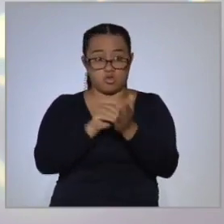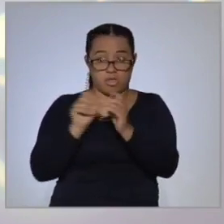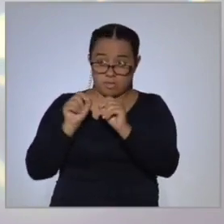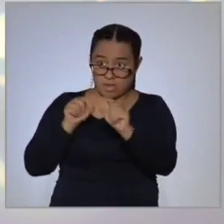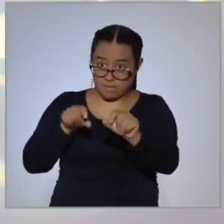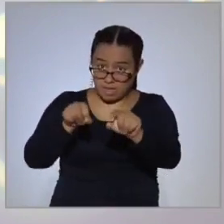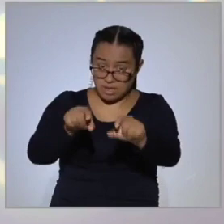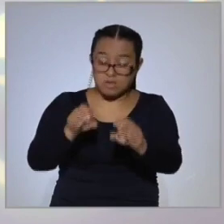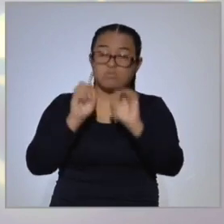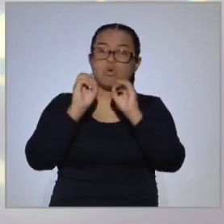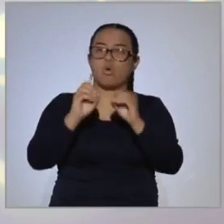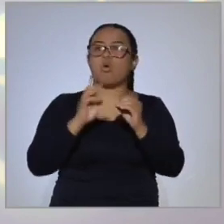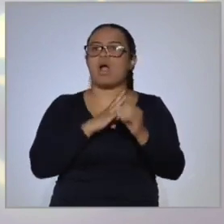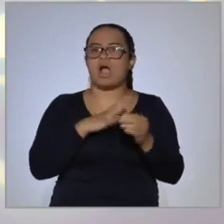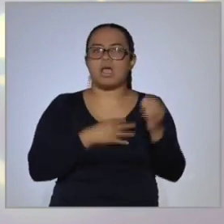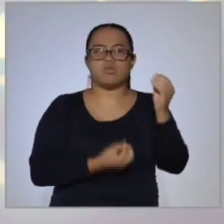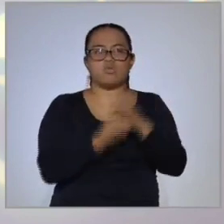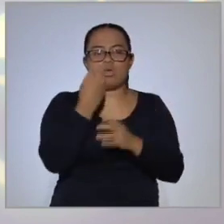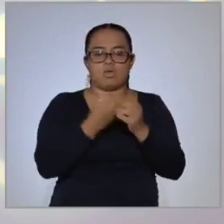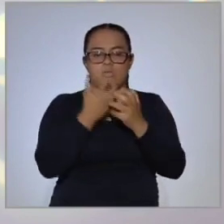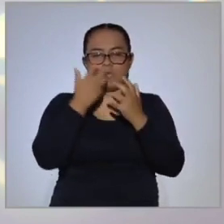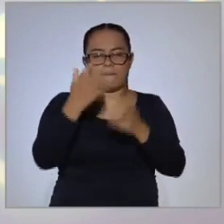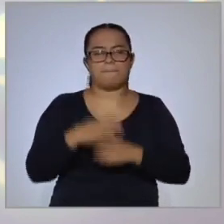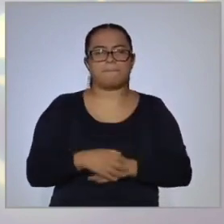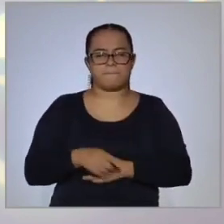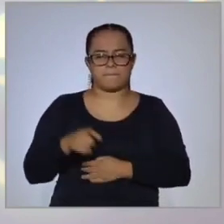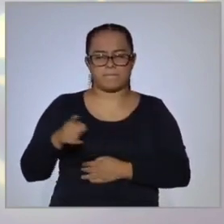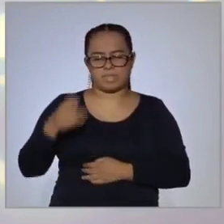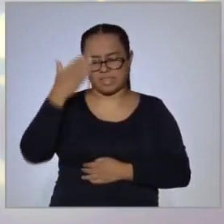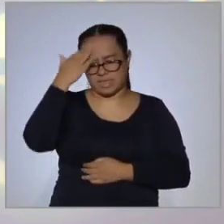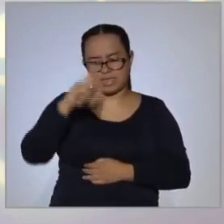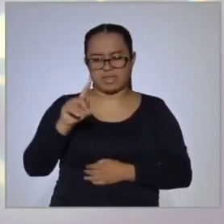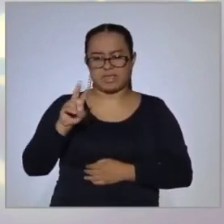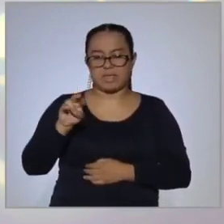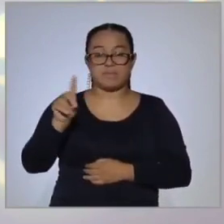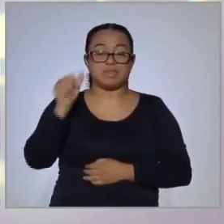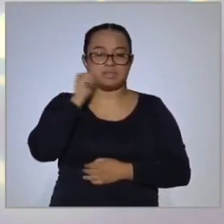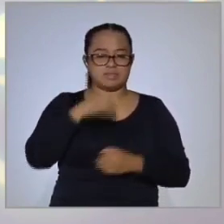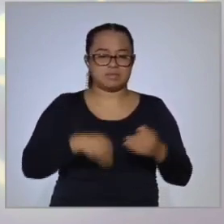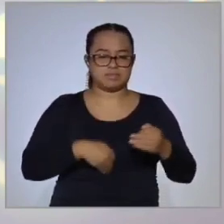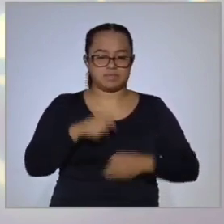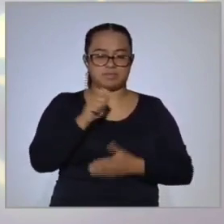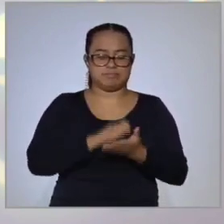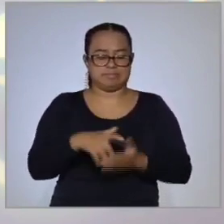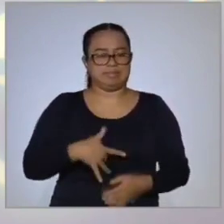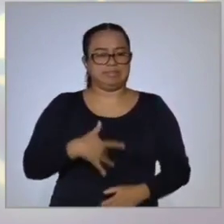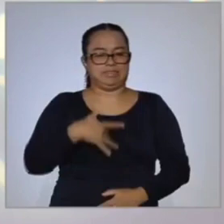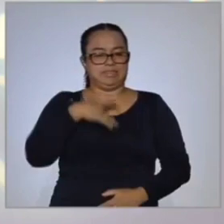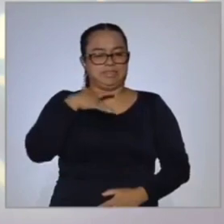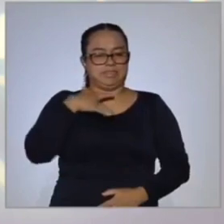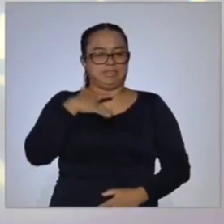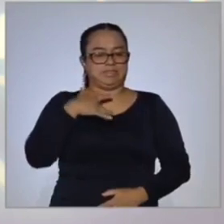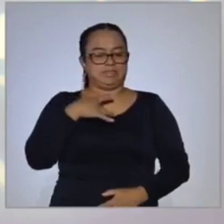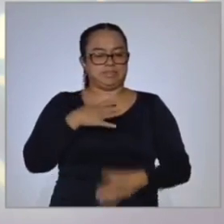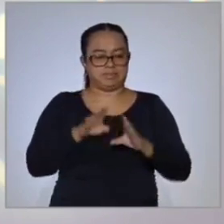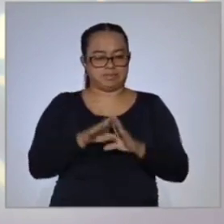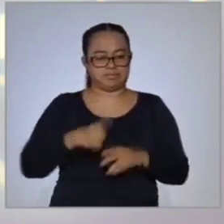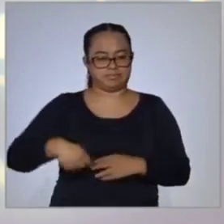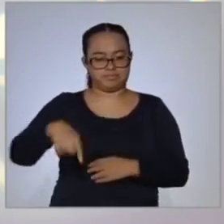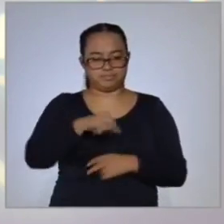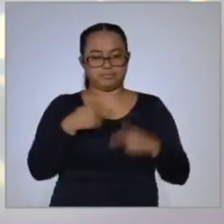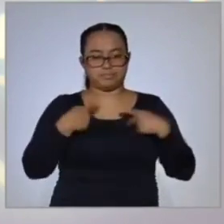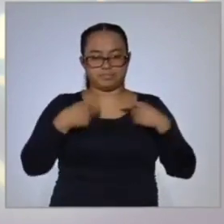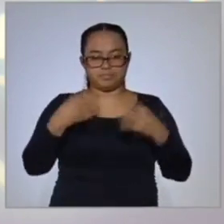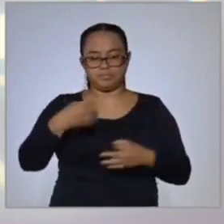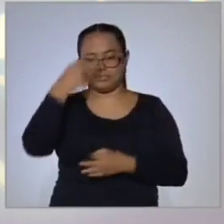nuevos? Y con la pluma de David Holguín, que sabemos que su dramaturgia siempre pega en la médula espinal, en el alma, en lo que nos mueve como mexicanas o